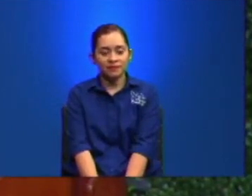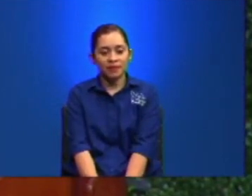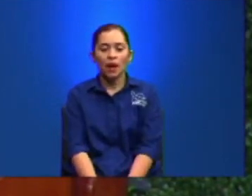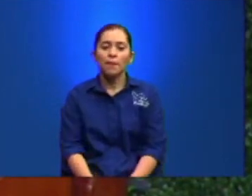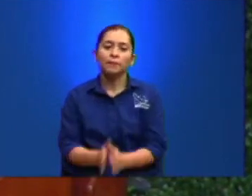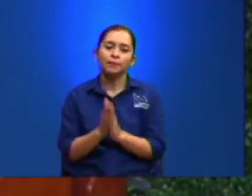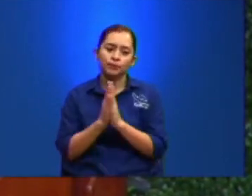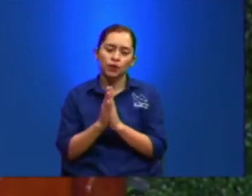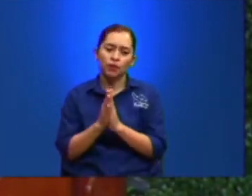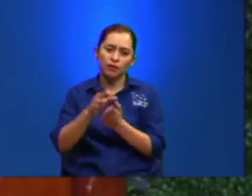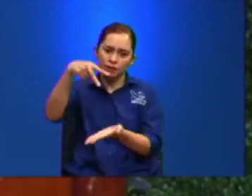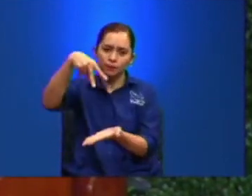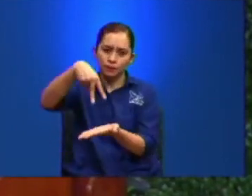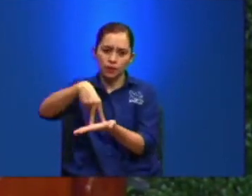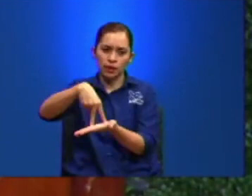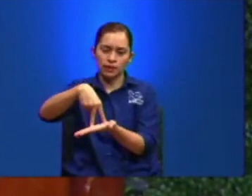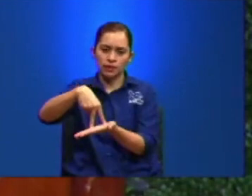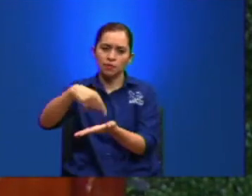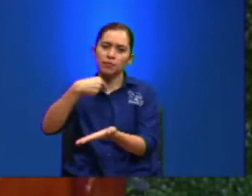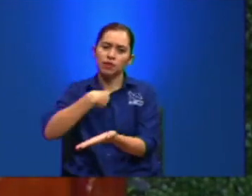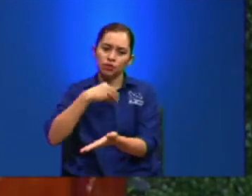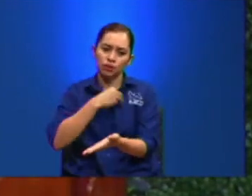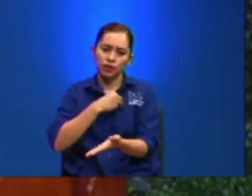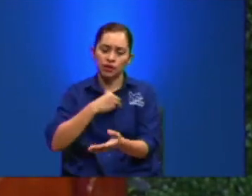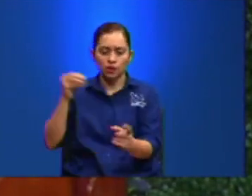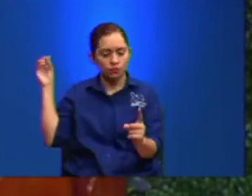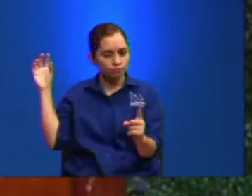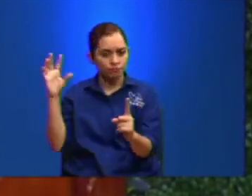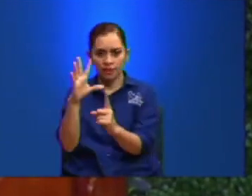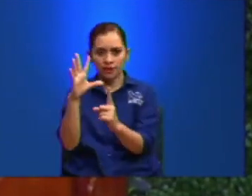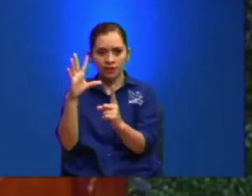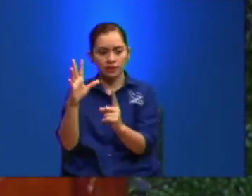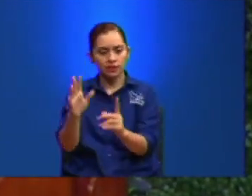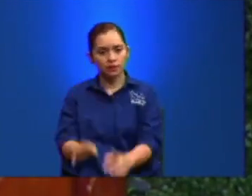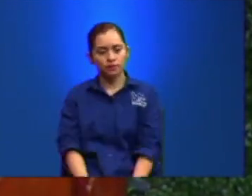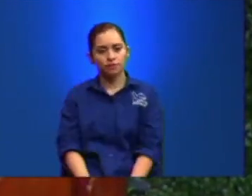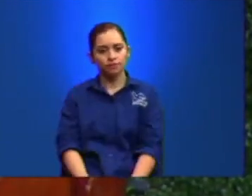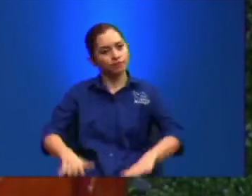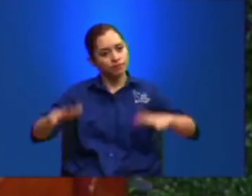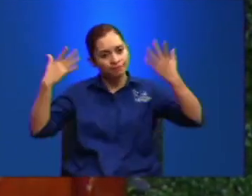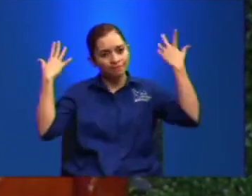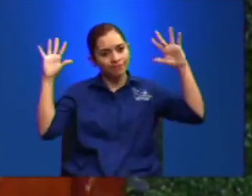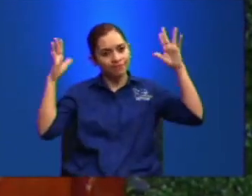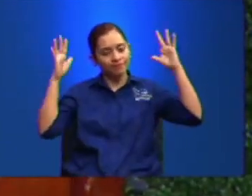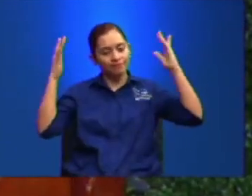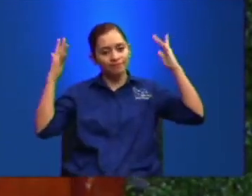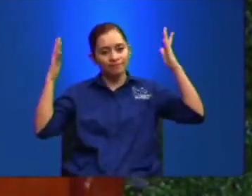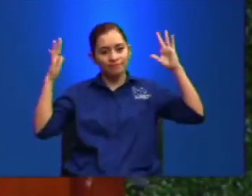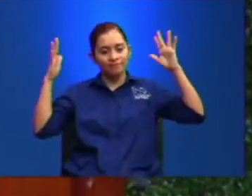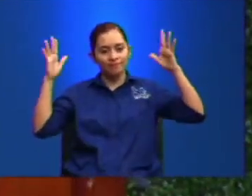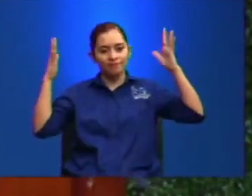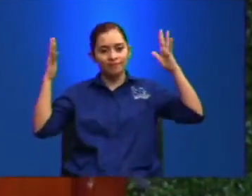de bendecirlo aleluya el aplauso de un fuerte al rey bendito